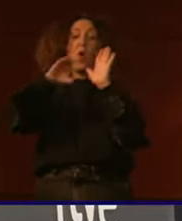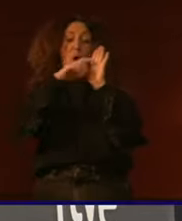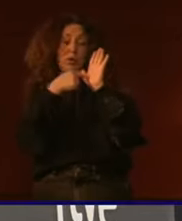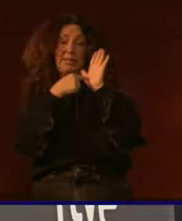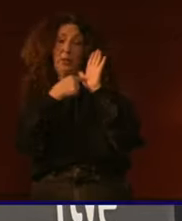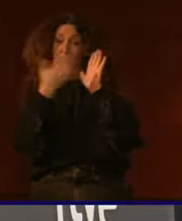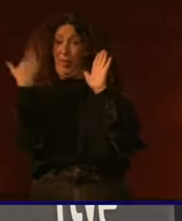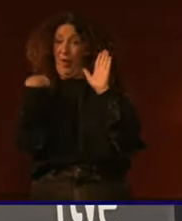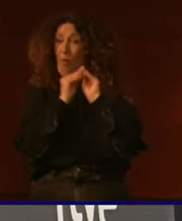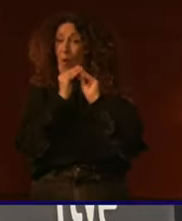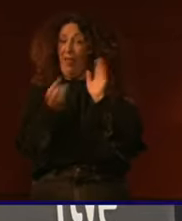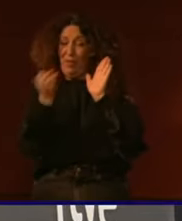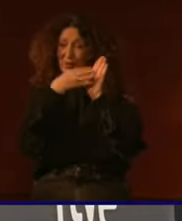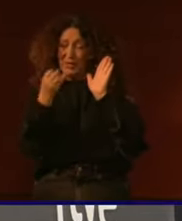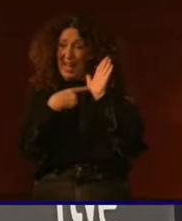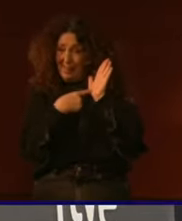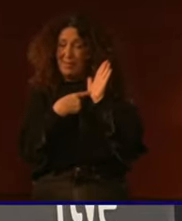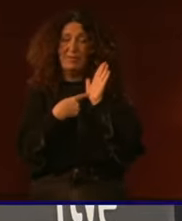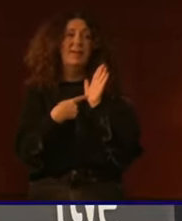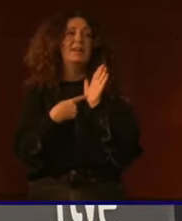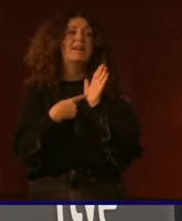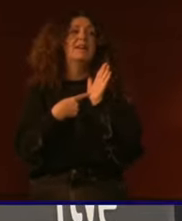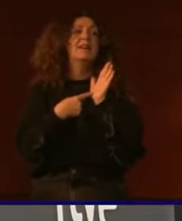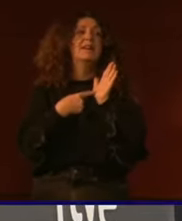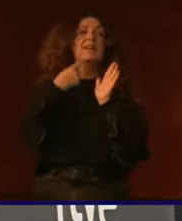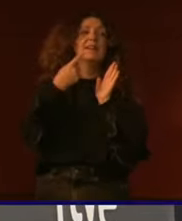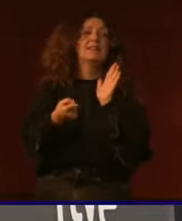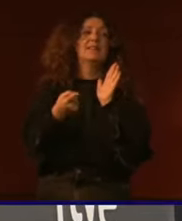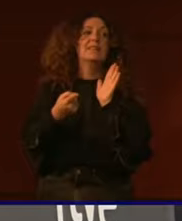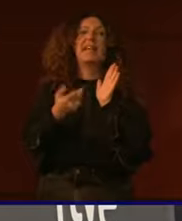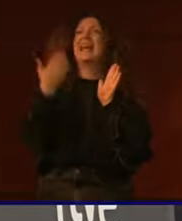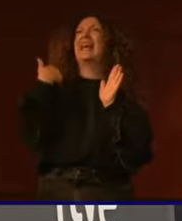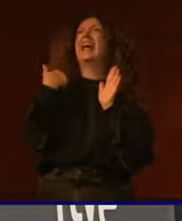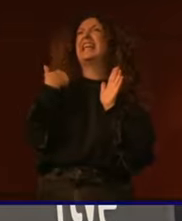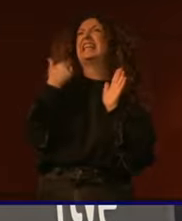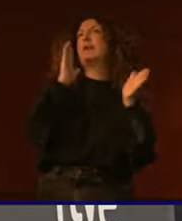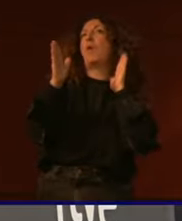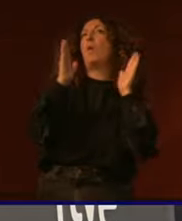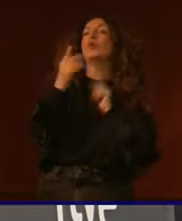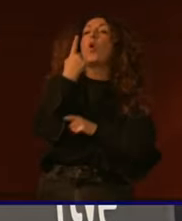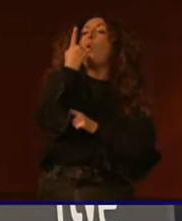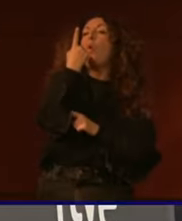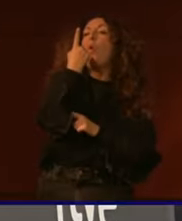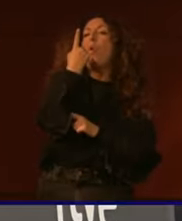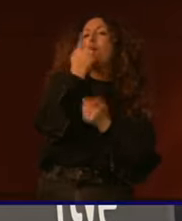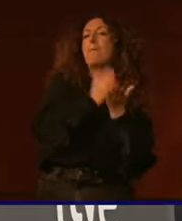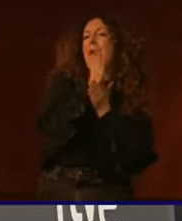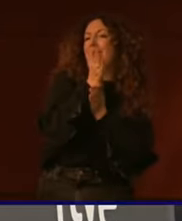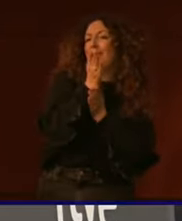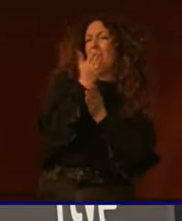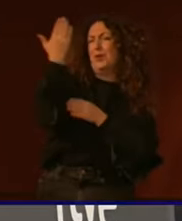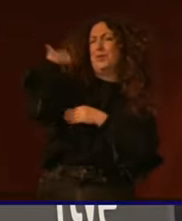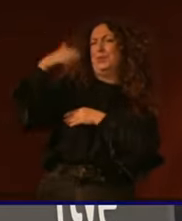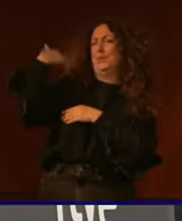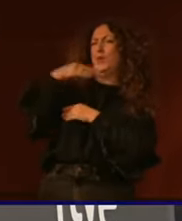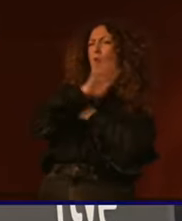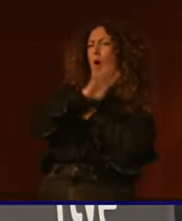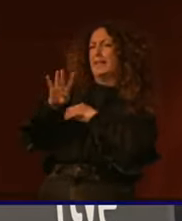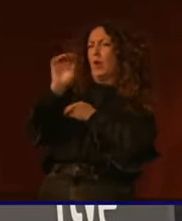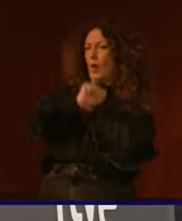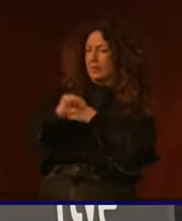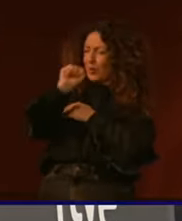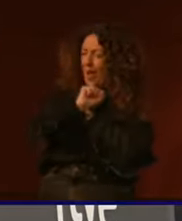hizo, prácticamente lo que me es importante, existía un medio, es decir, estamos hablando de hace 44 años. Por tanto, yo creo que habría que